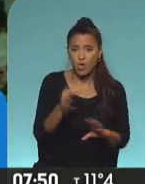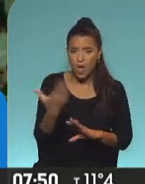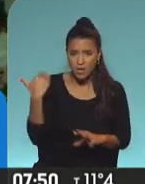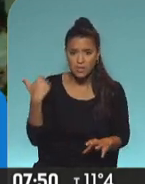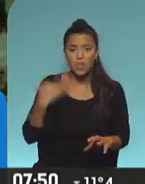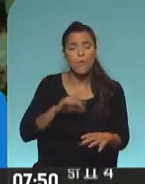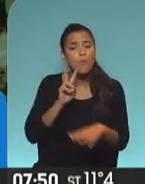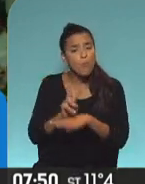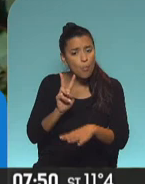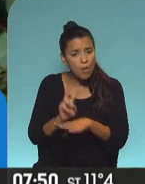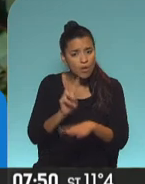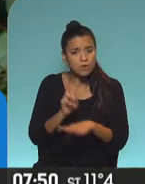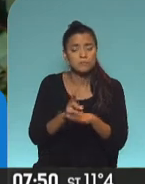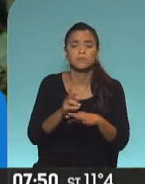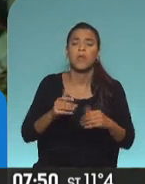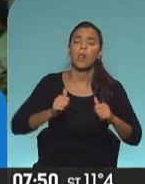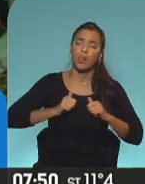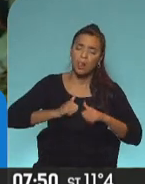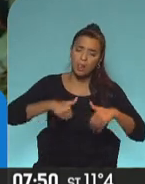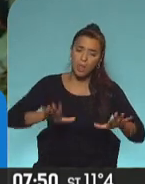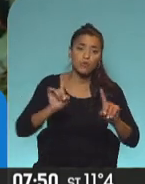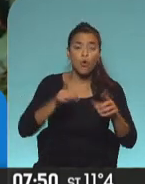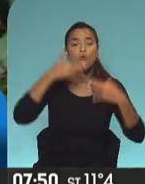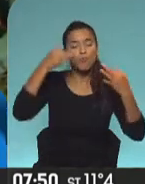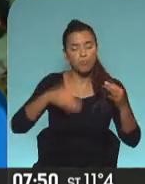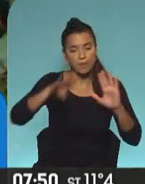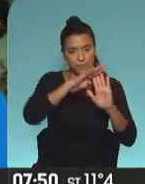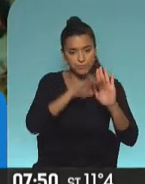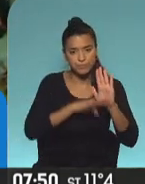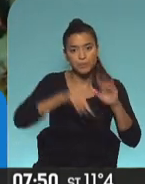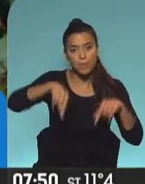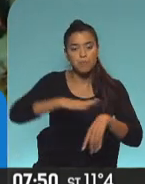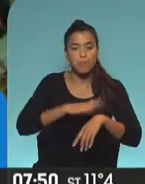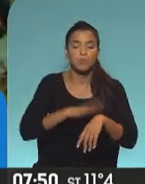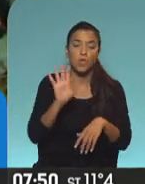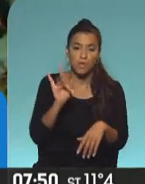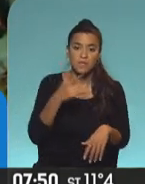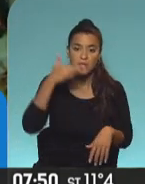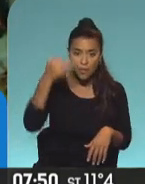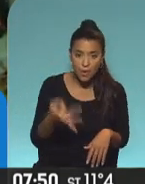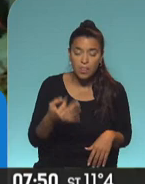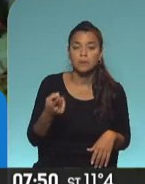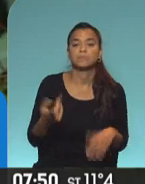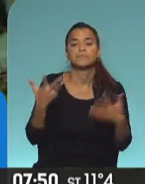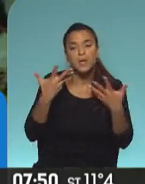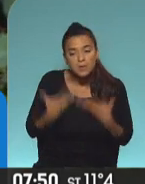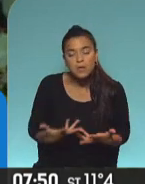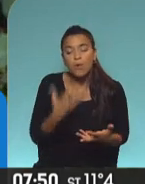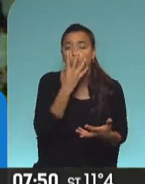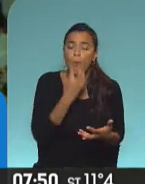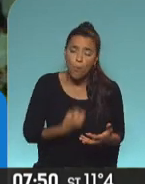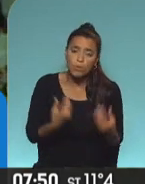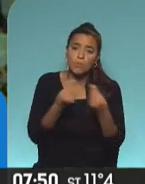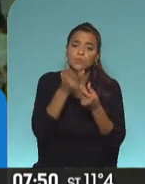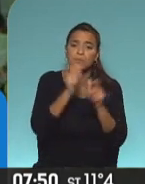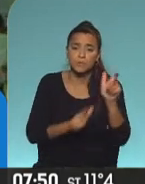que cuidarse, que no hay que relajarse, que hay que cumplir los protocolos. Es un momento difícil, de verdad. Hay cansancio, hay angustia de mucha gente